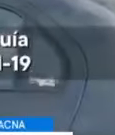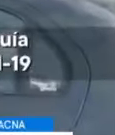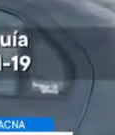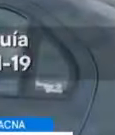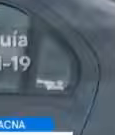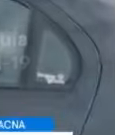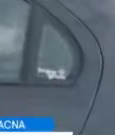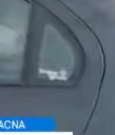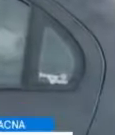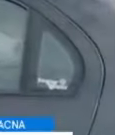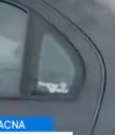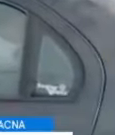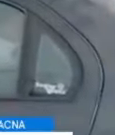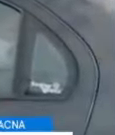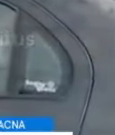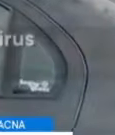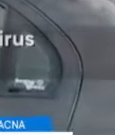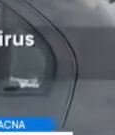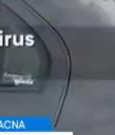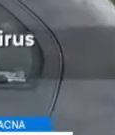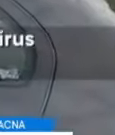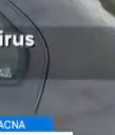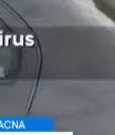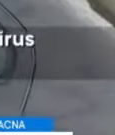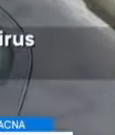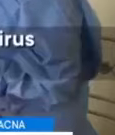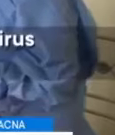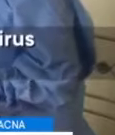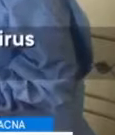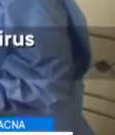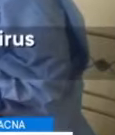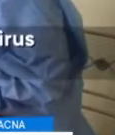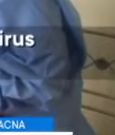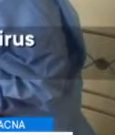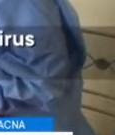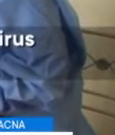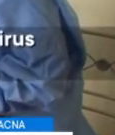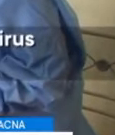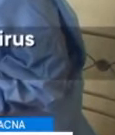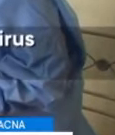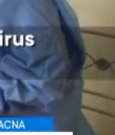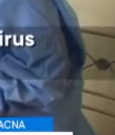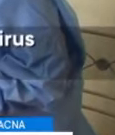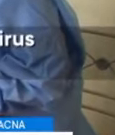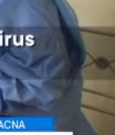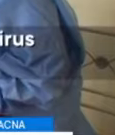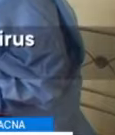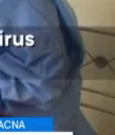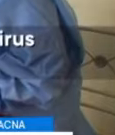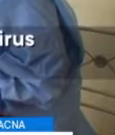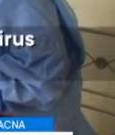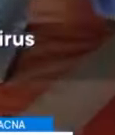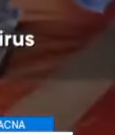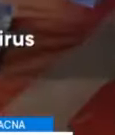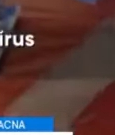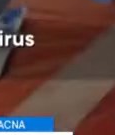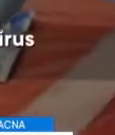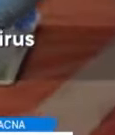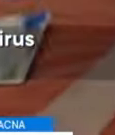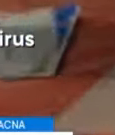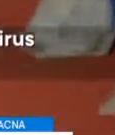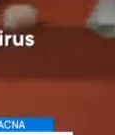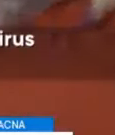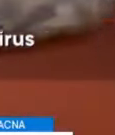Centro poblado, leguía, checau, gitana. Tunka, pusini, uruna, katakiwa. Kimsak, policía, jajerakawa. Coronavirus, uzunia,